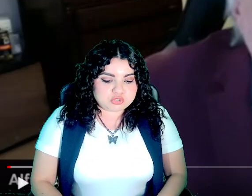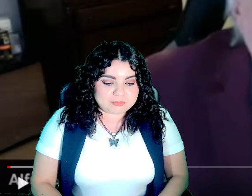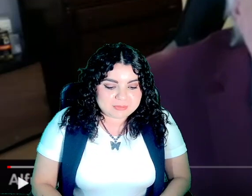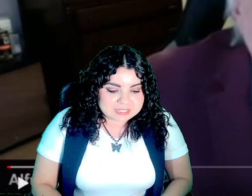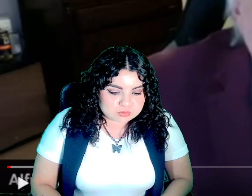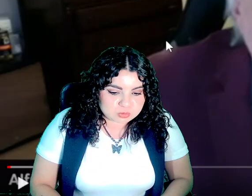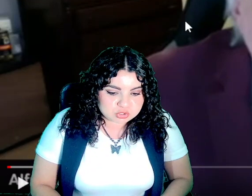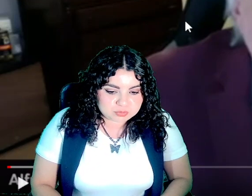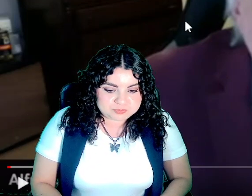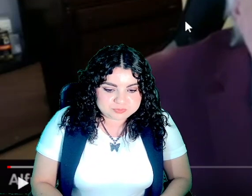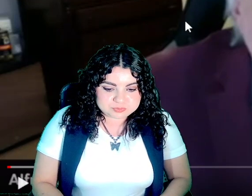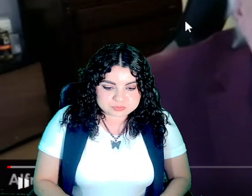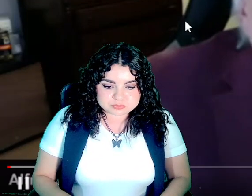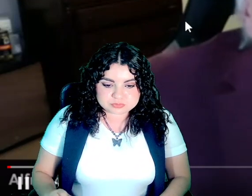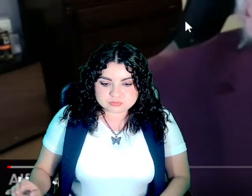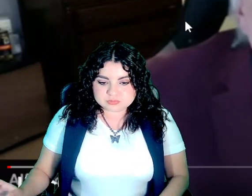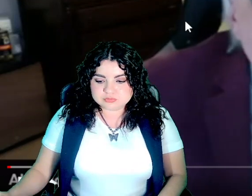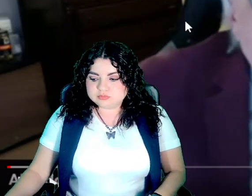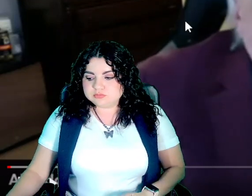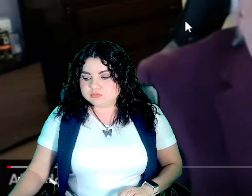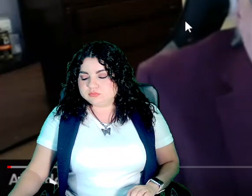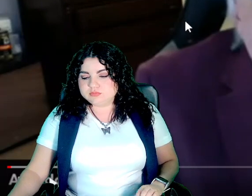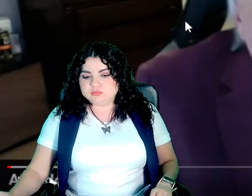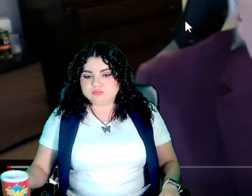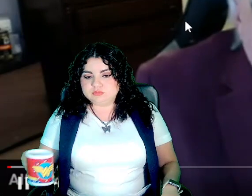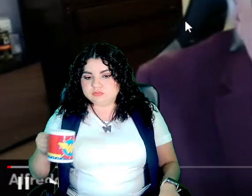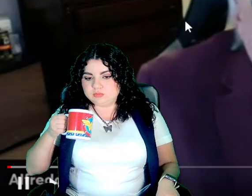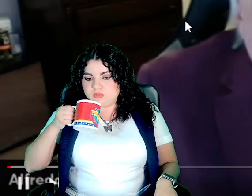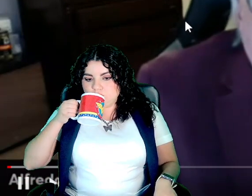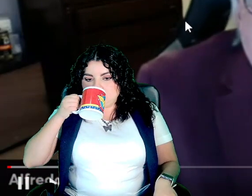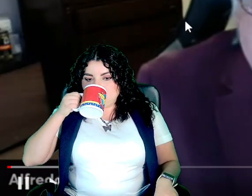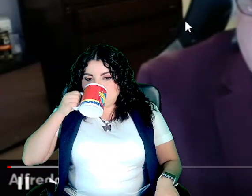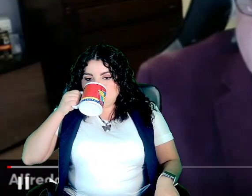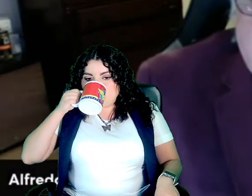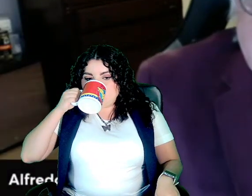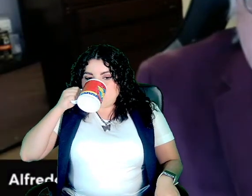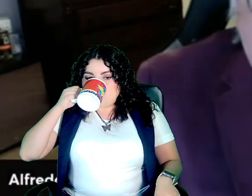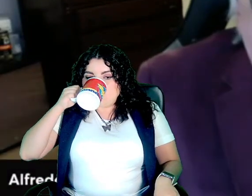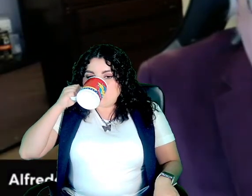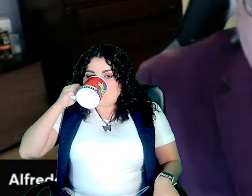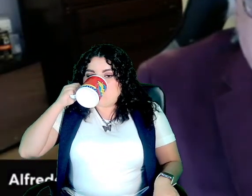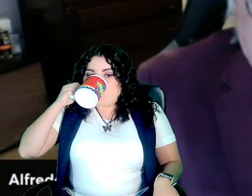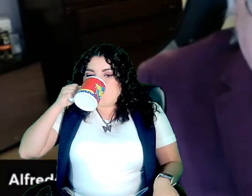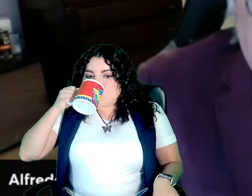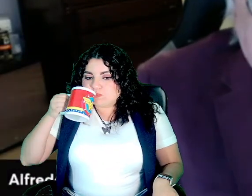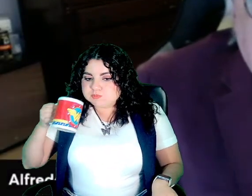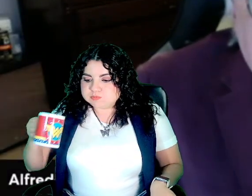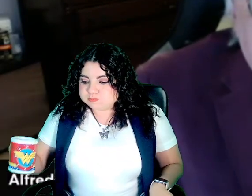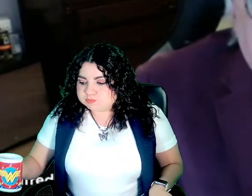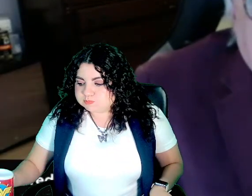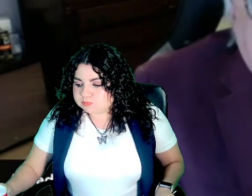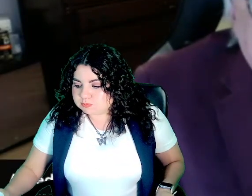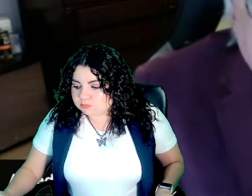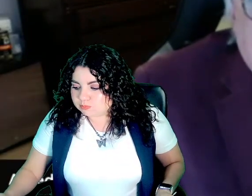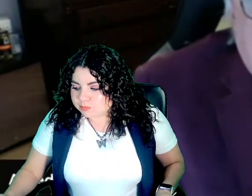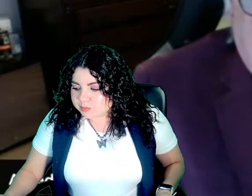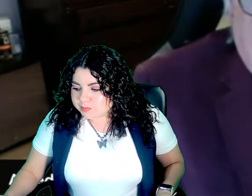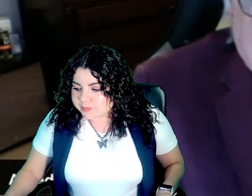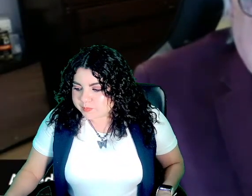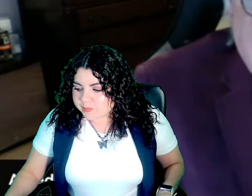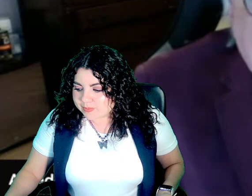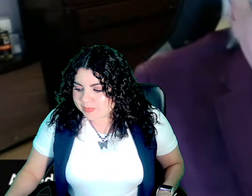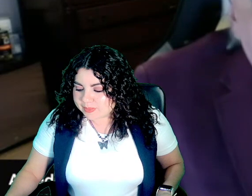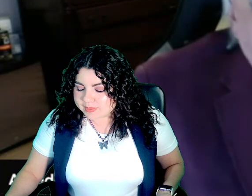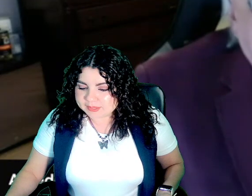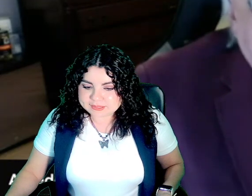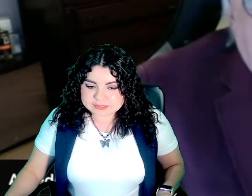los mismos. Vamos a abordar hoy un tema sumamente relevante, que además tiene muchas aristas,